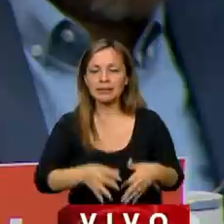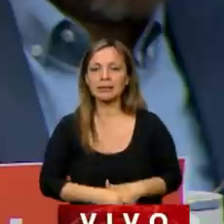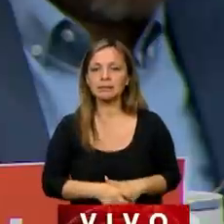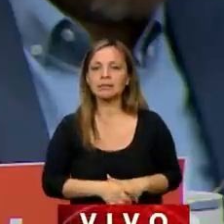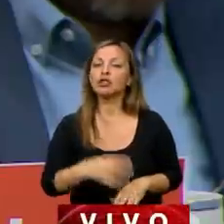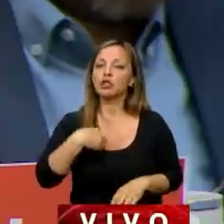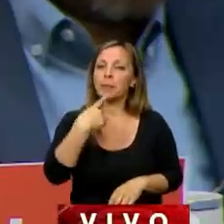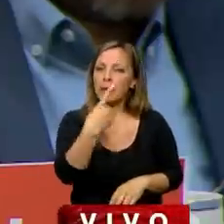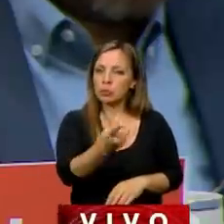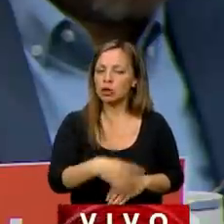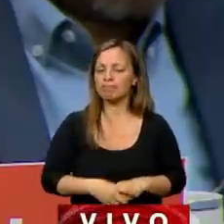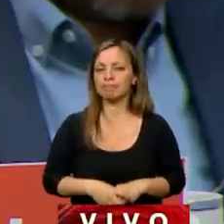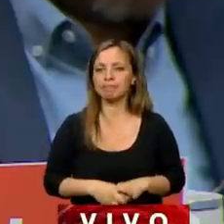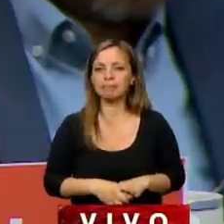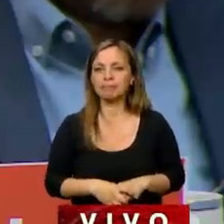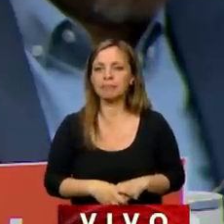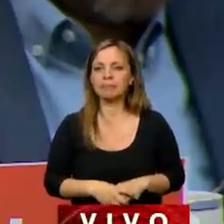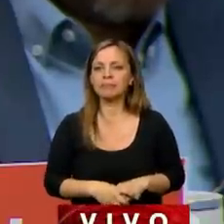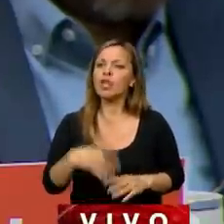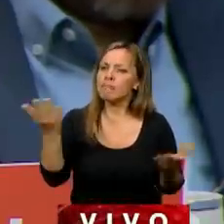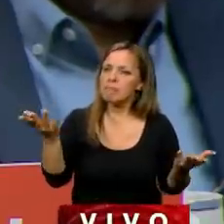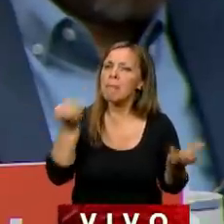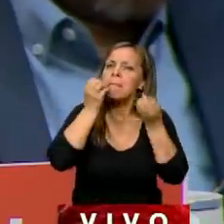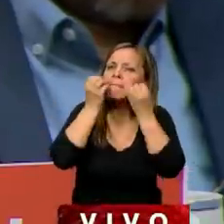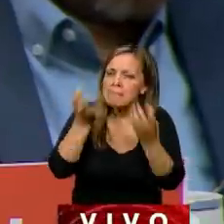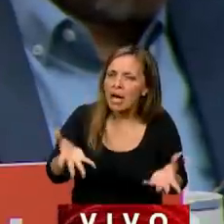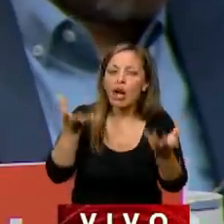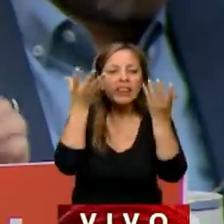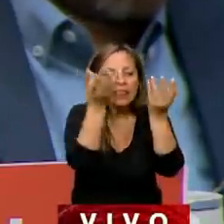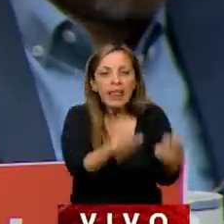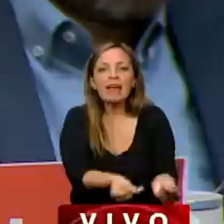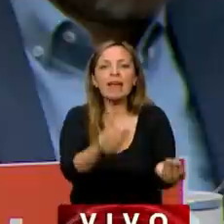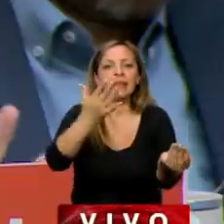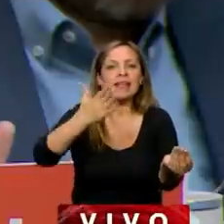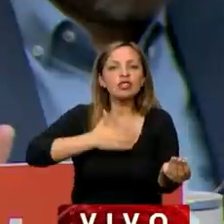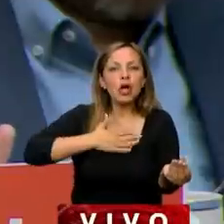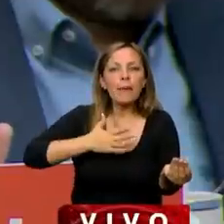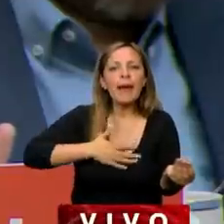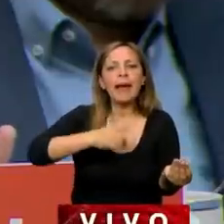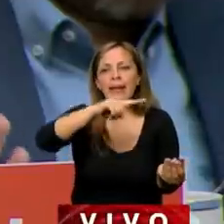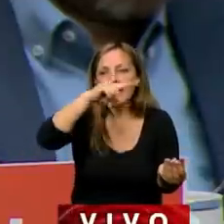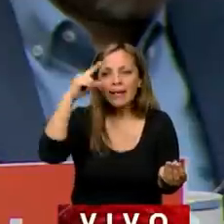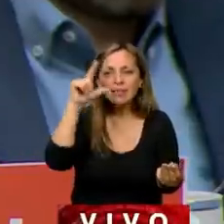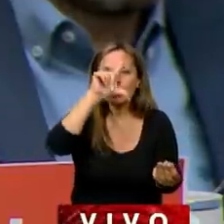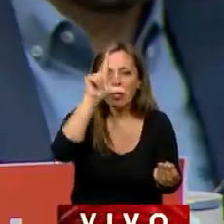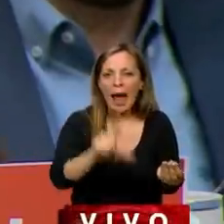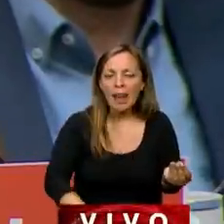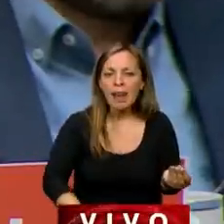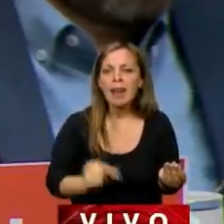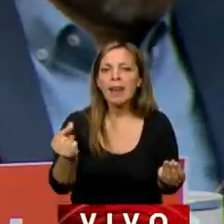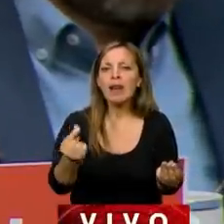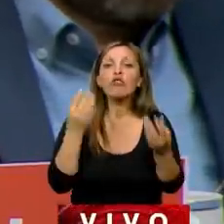Yo me pregunto, ¿no sería mejor defender la soberanía nacional